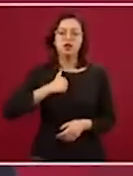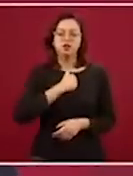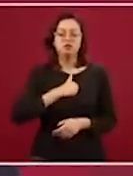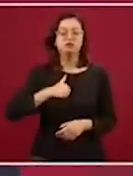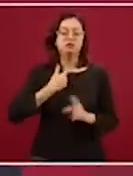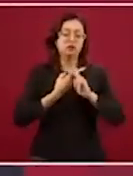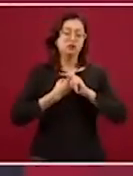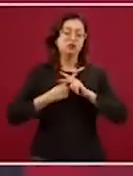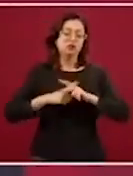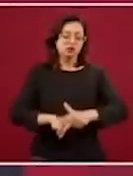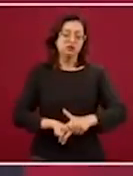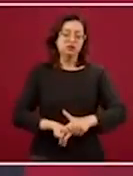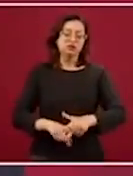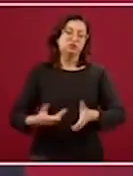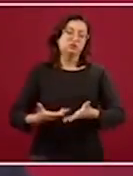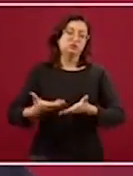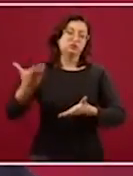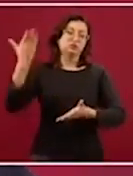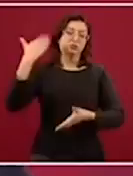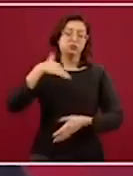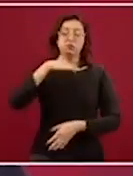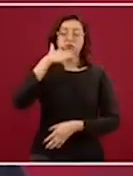corrupción.